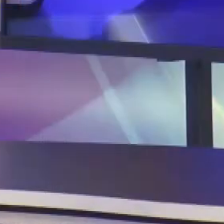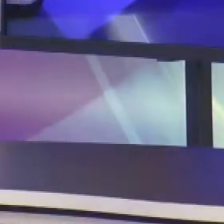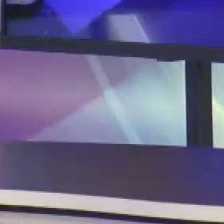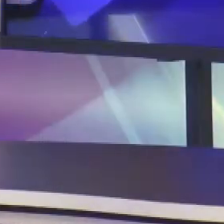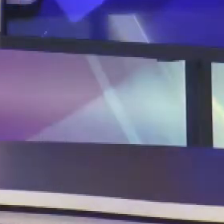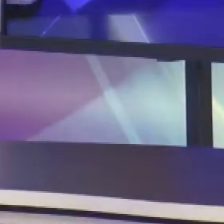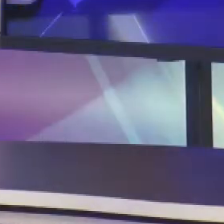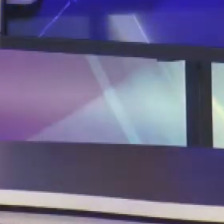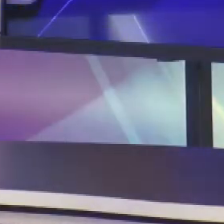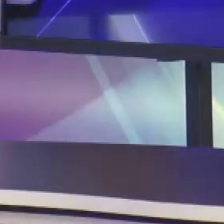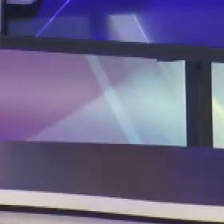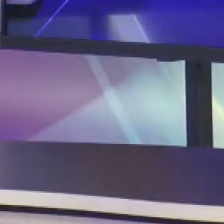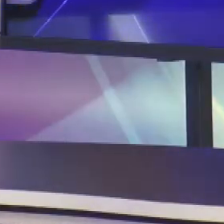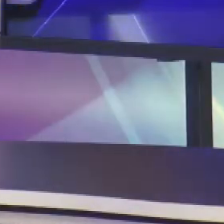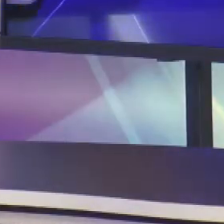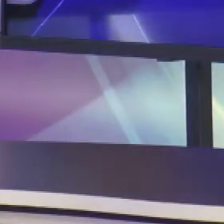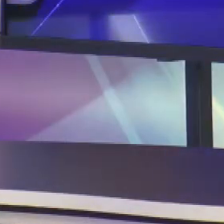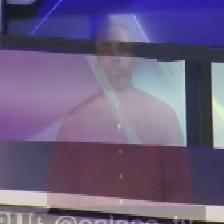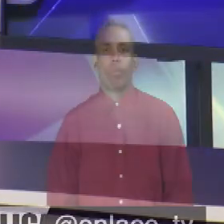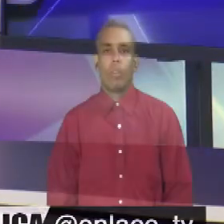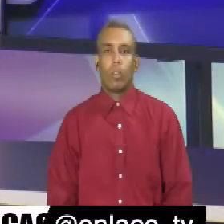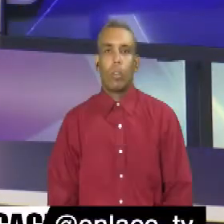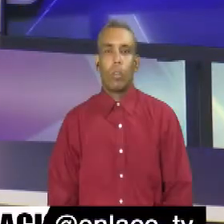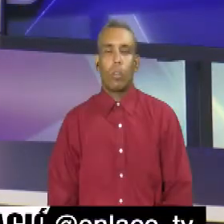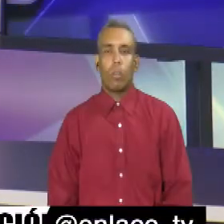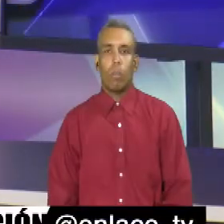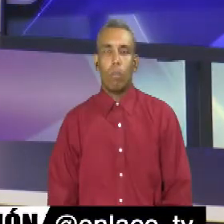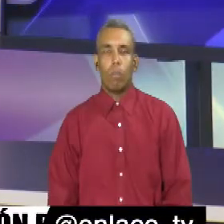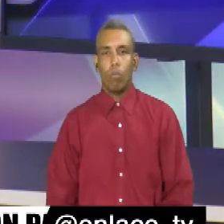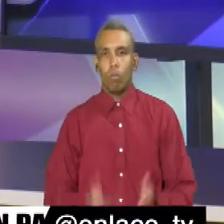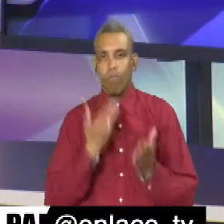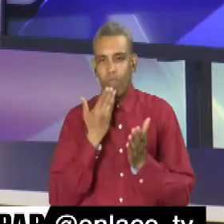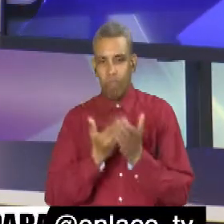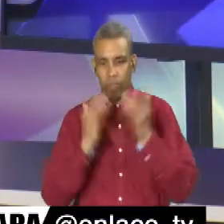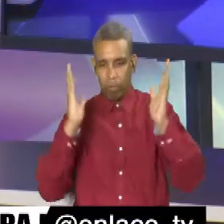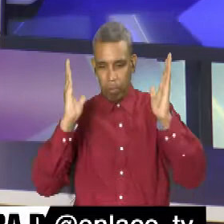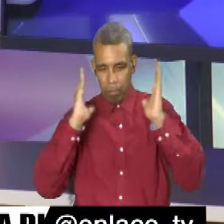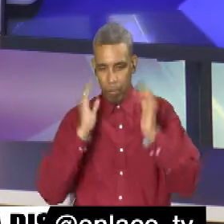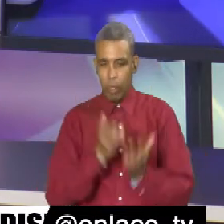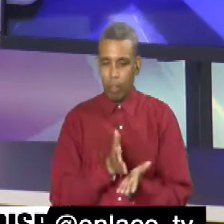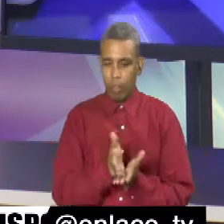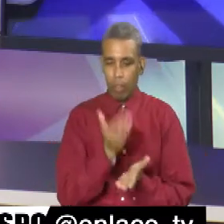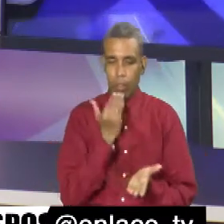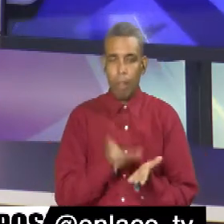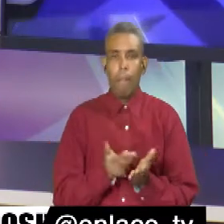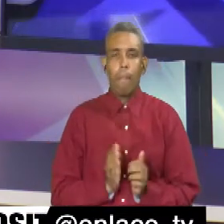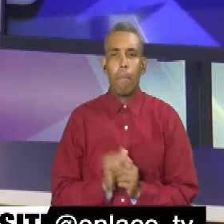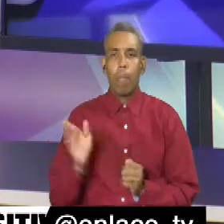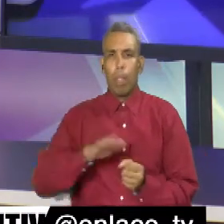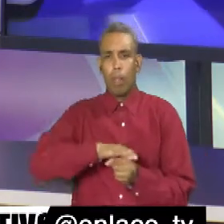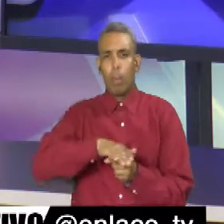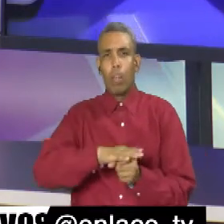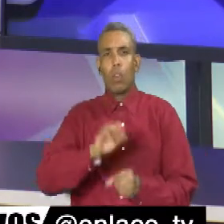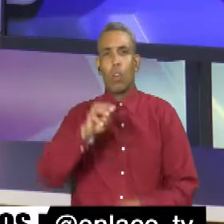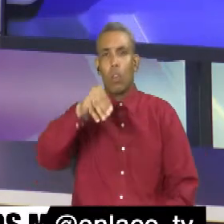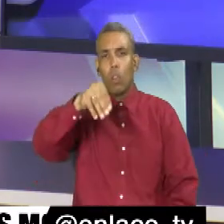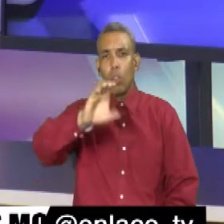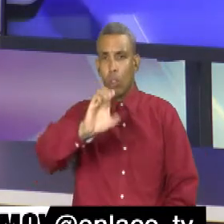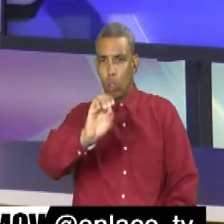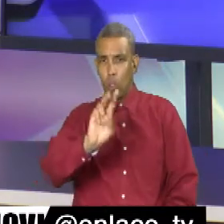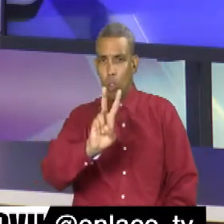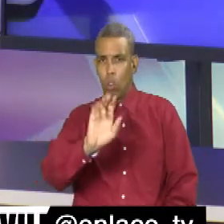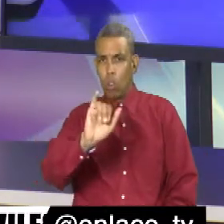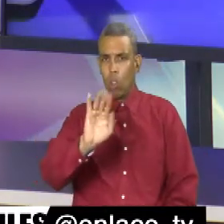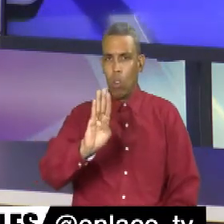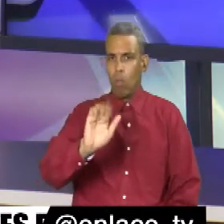Gracias por continuar con nosotros en Enlace Noticias. Vecinos del barrio Coviva reclaman de Movistar la reparación de unas de sus